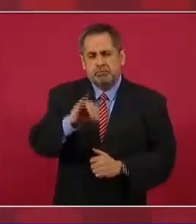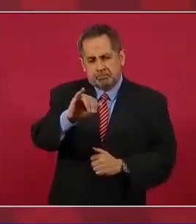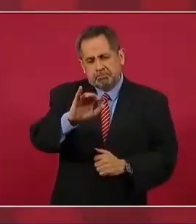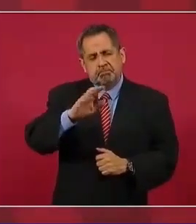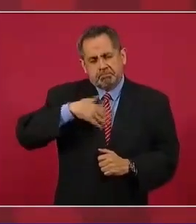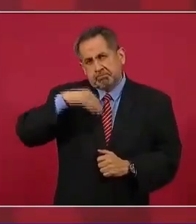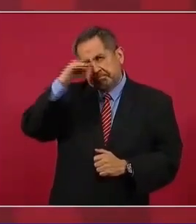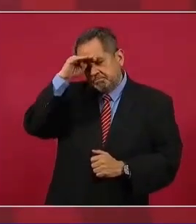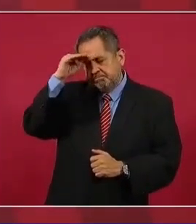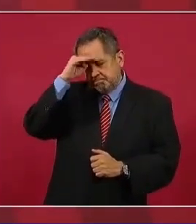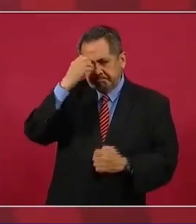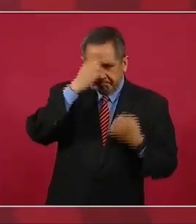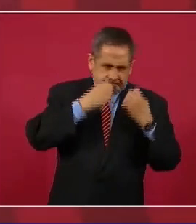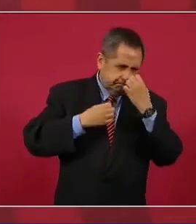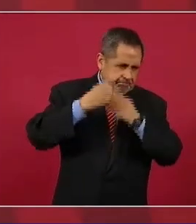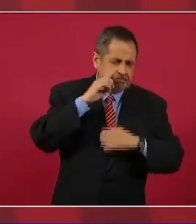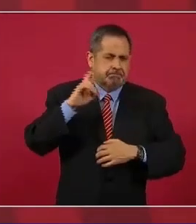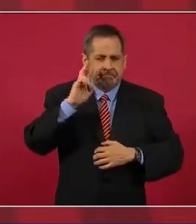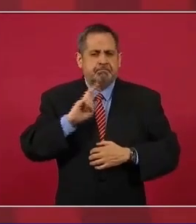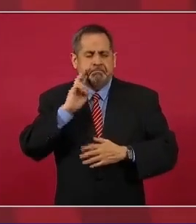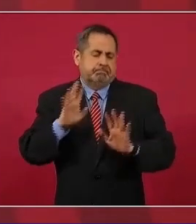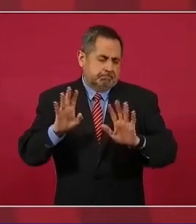revisando, de